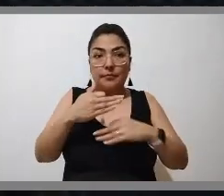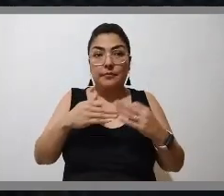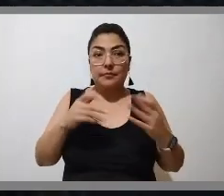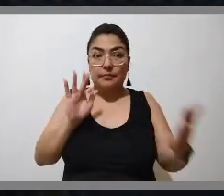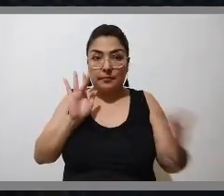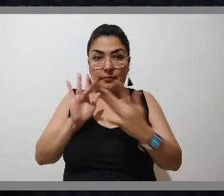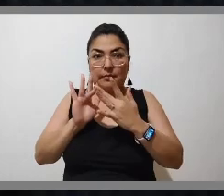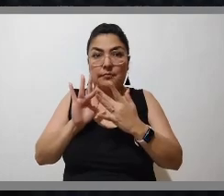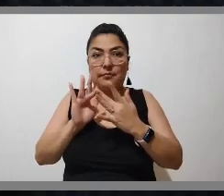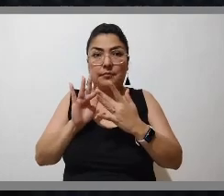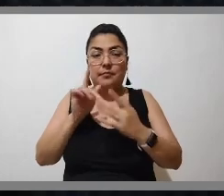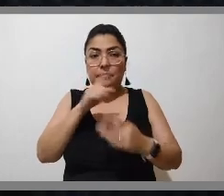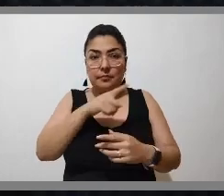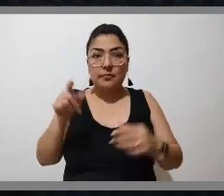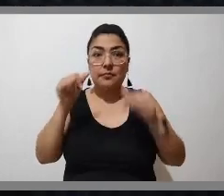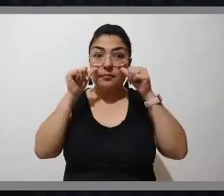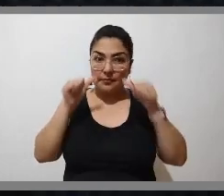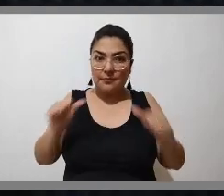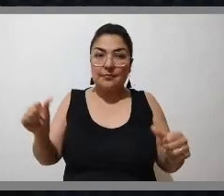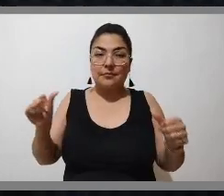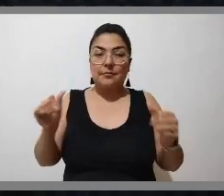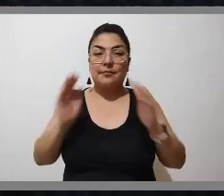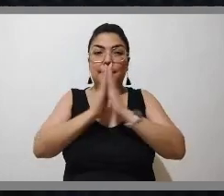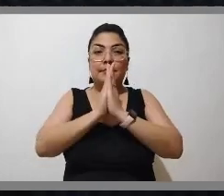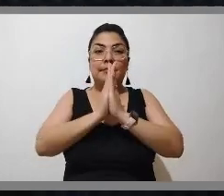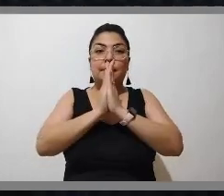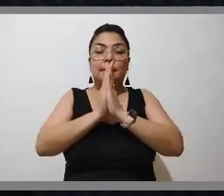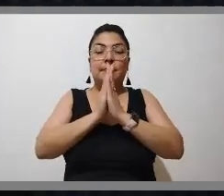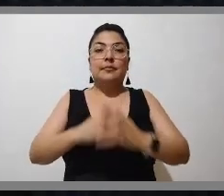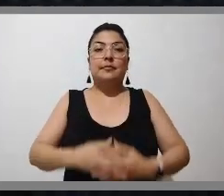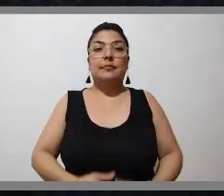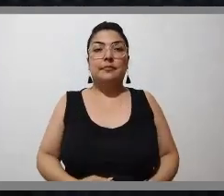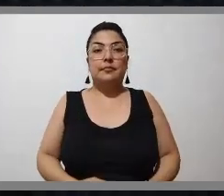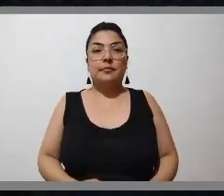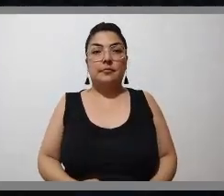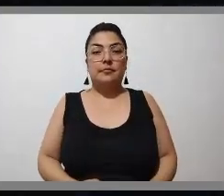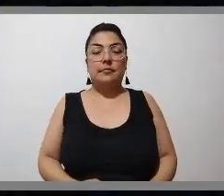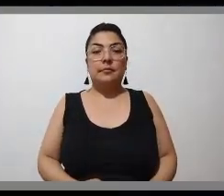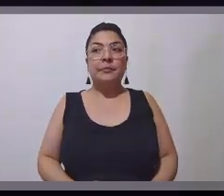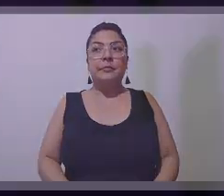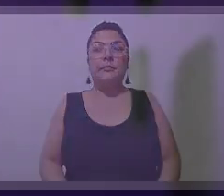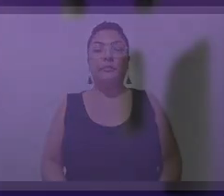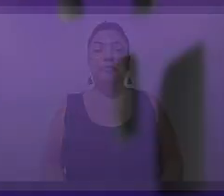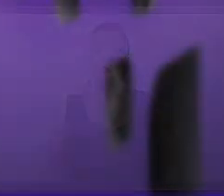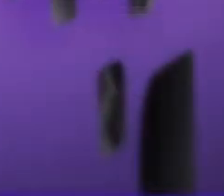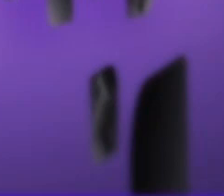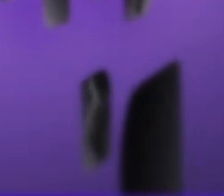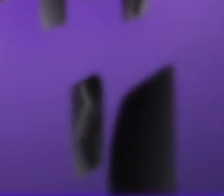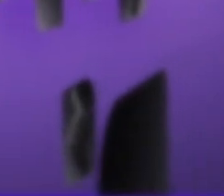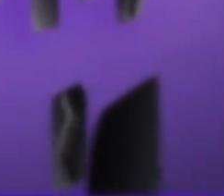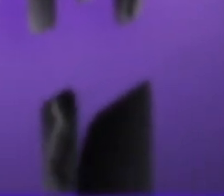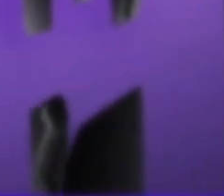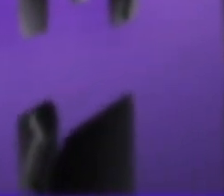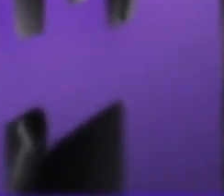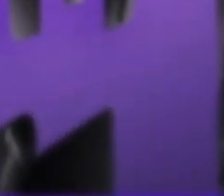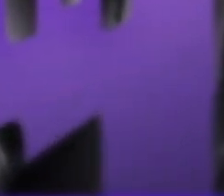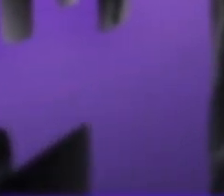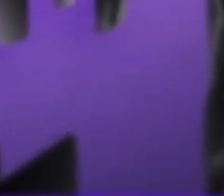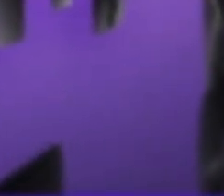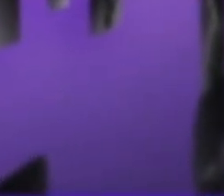a todos los que nos están sintonizando, pues no se pierdan la segunda parte de este programa. Regresamos en unos minutos.